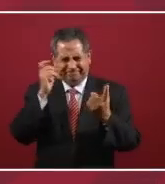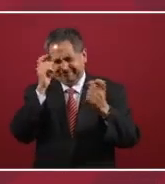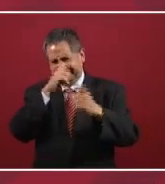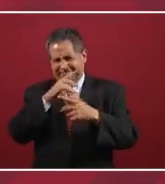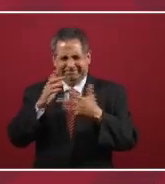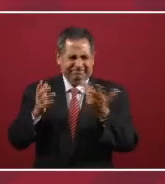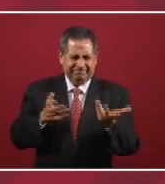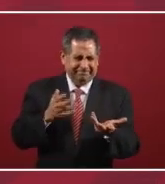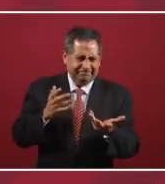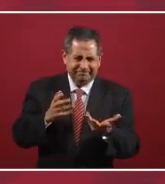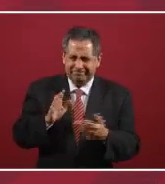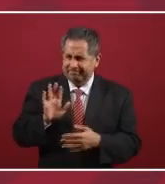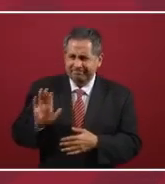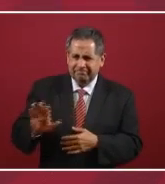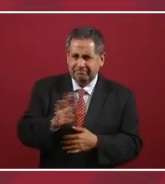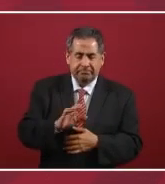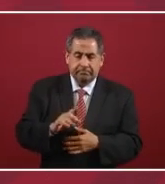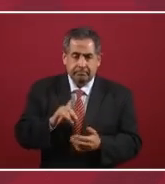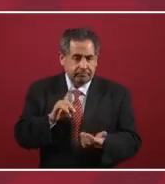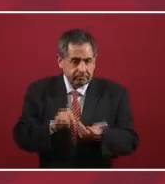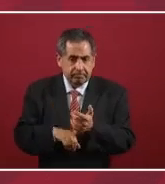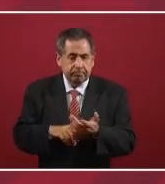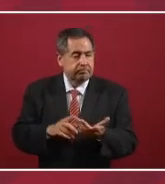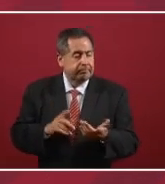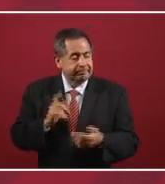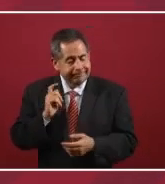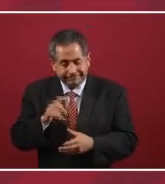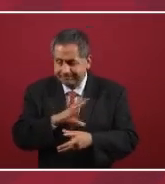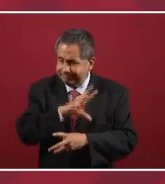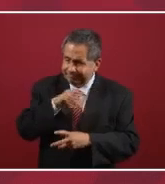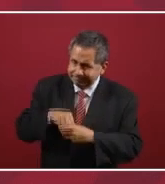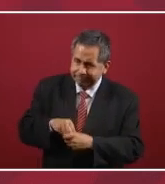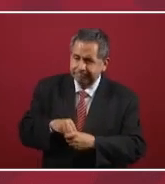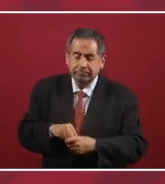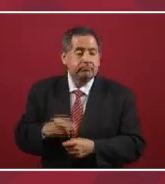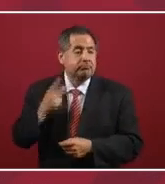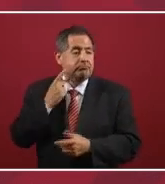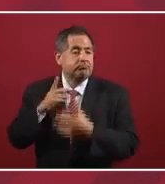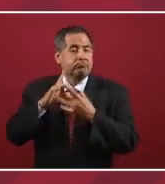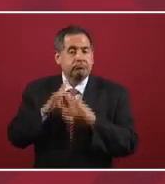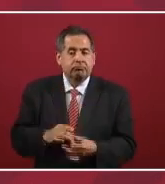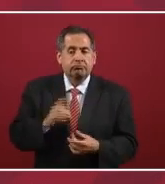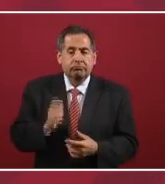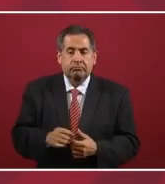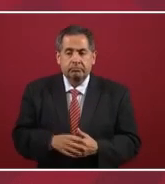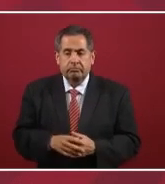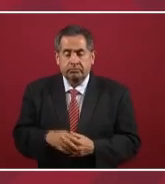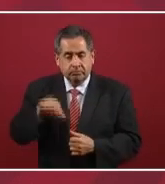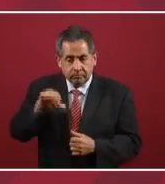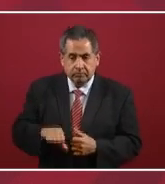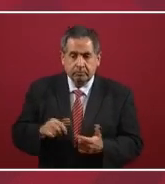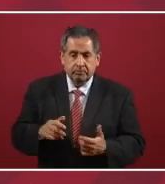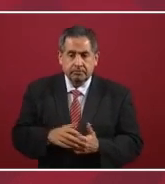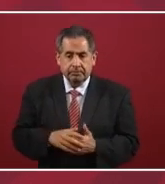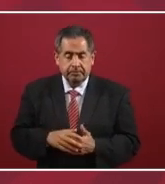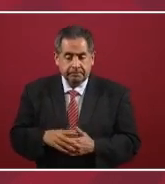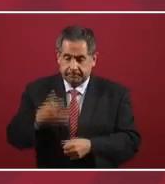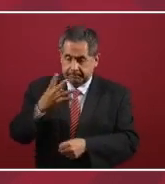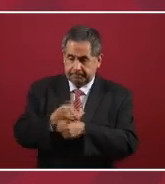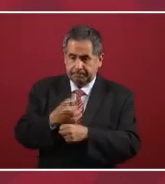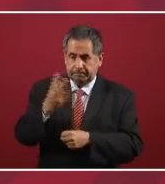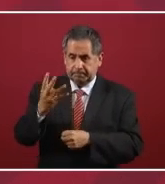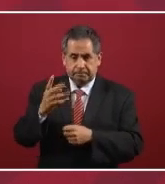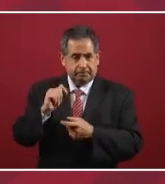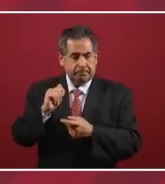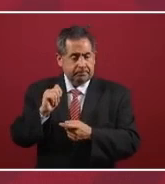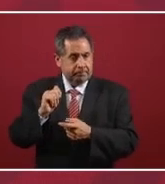la vida particular, no lo es más. Las políticas públicas hoy en la Cuarta Transformación tienen